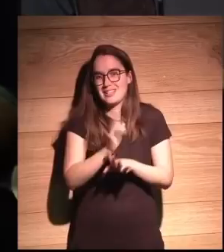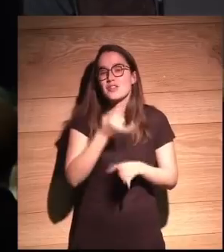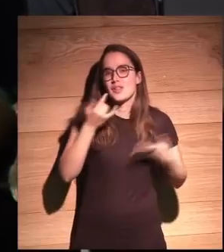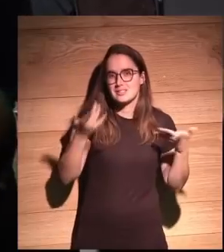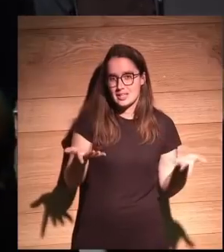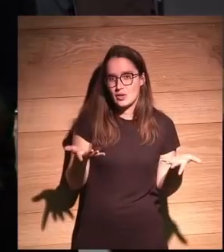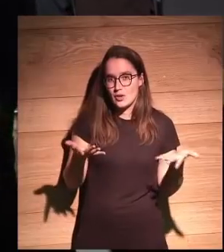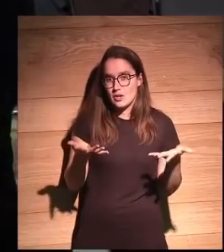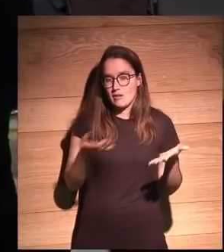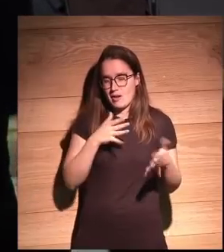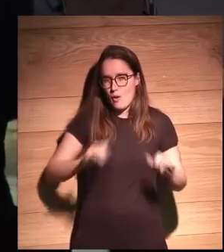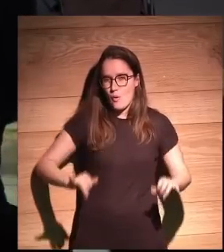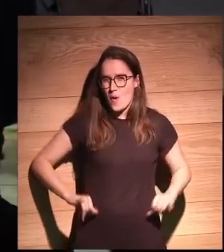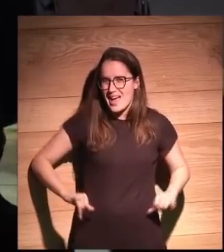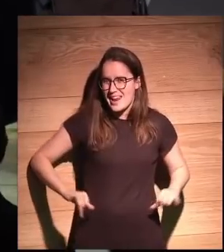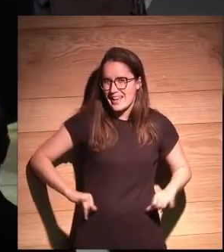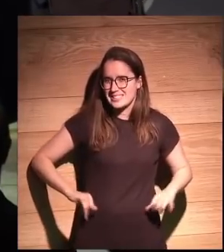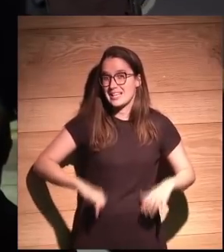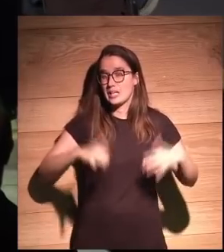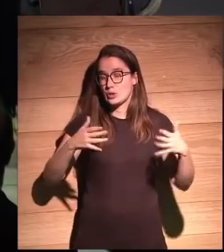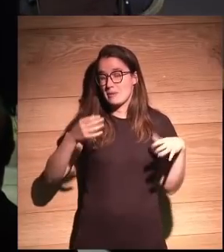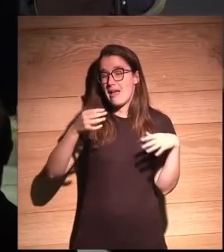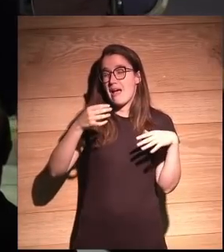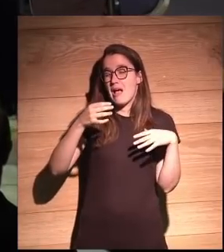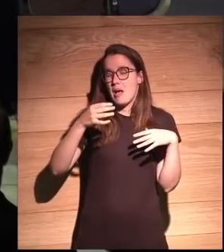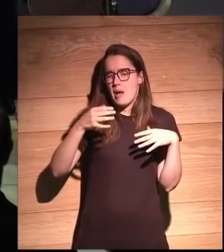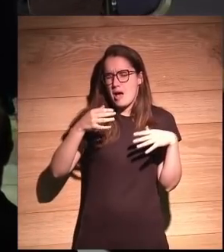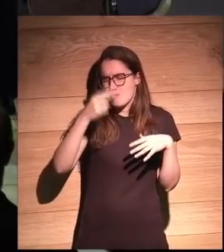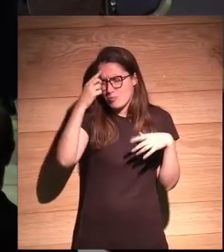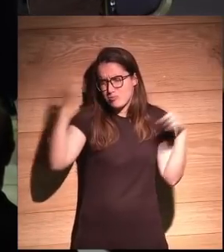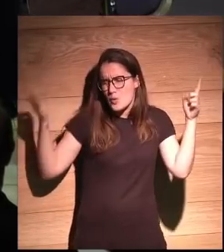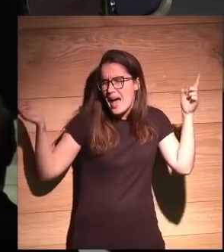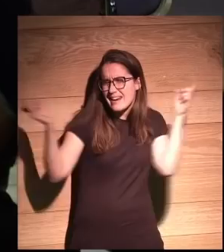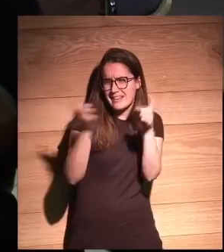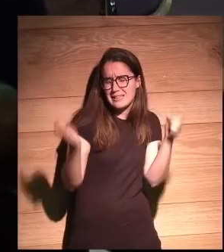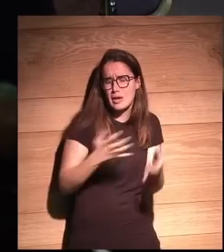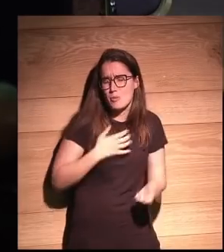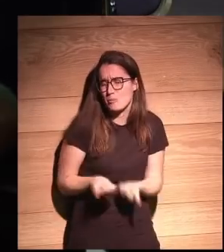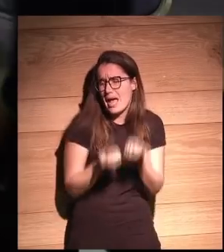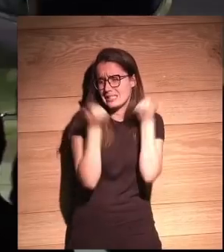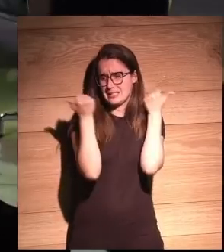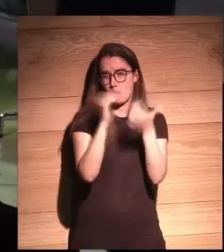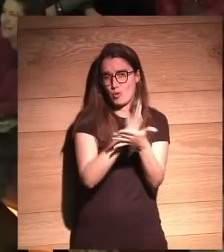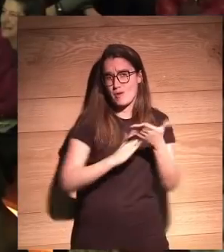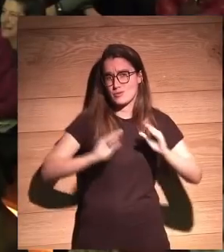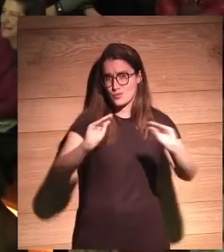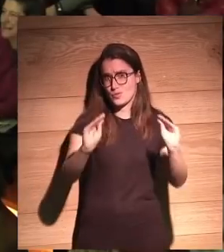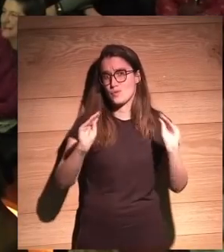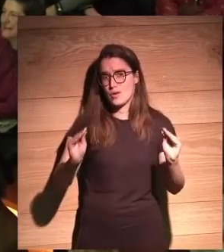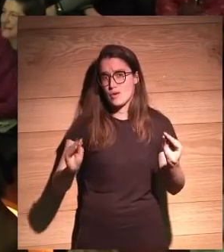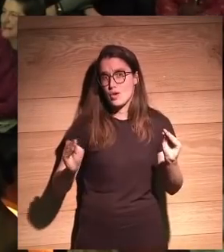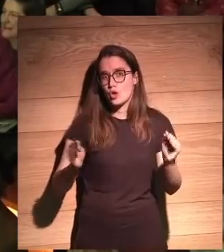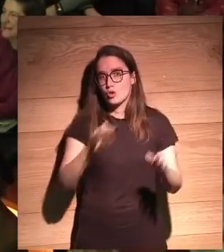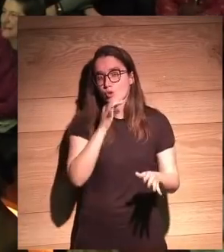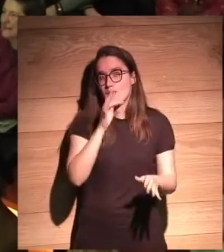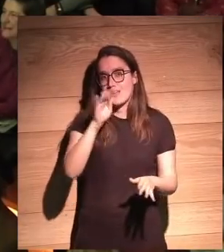escribió. Marcial era un juerguista. Tiene poemas es... a la resaca que tiene. Tengo una resaca hoy que no puedo más. Tiene poemas de esos, ¿no? No vivía